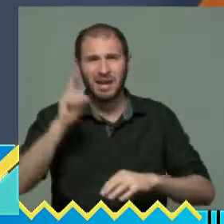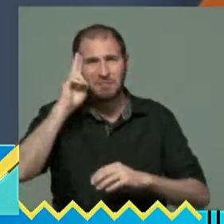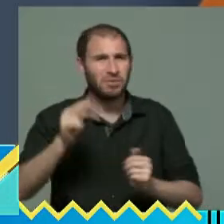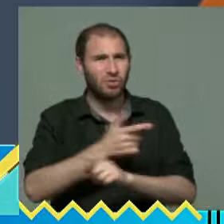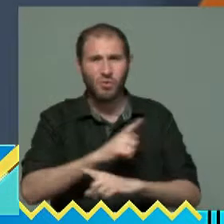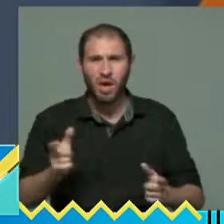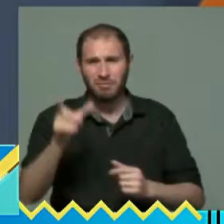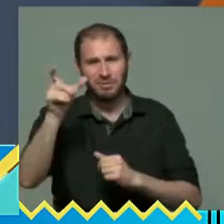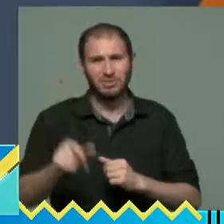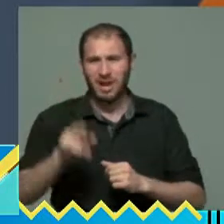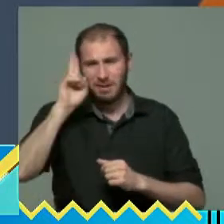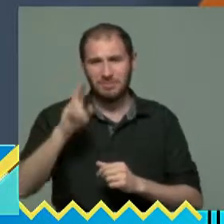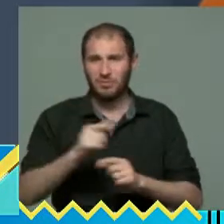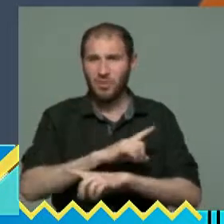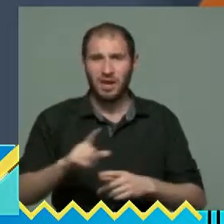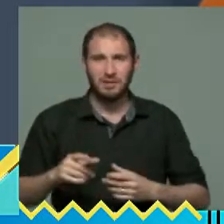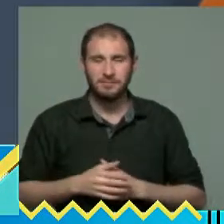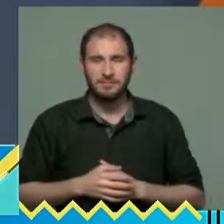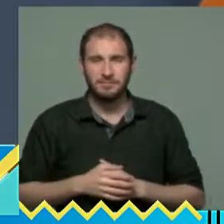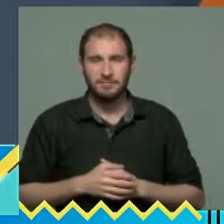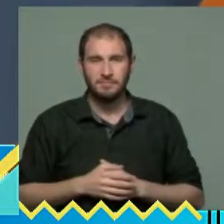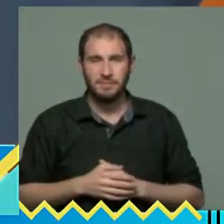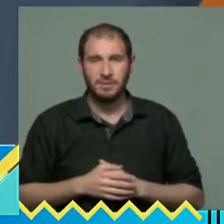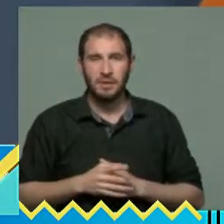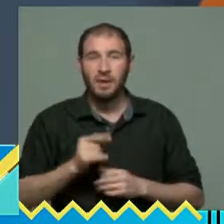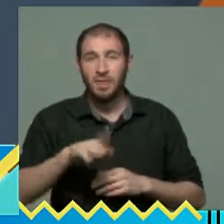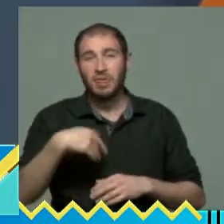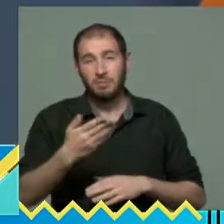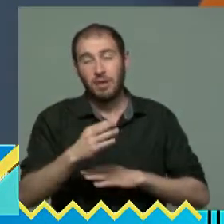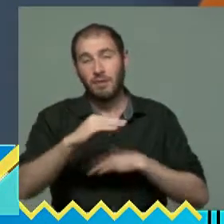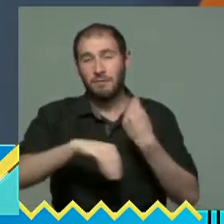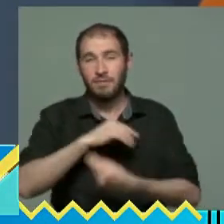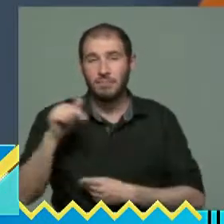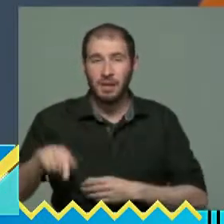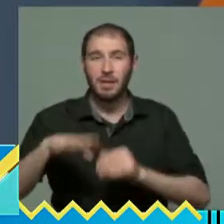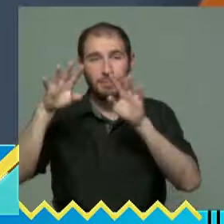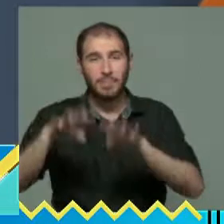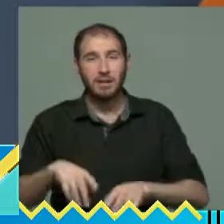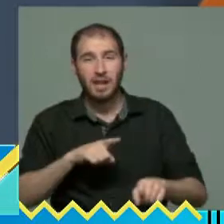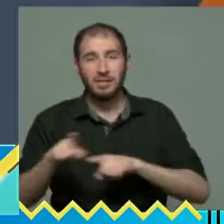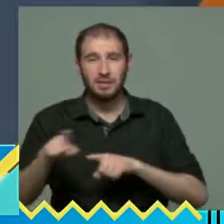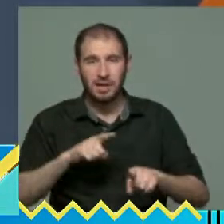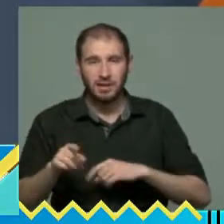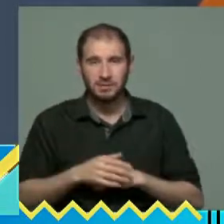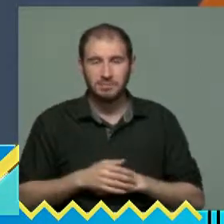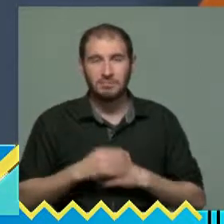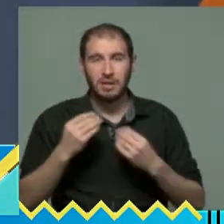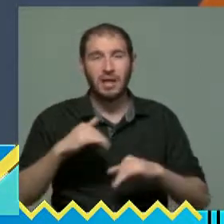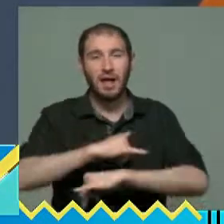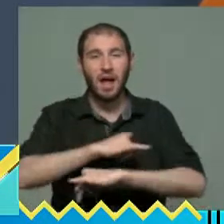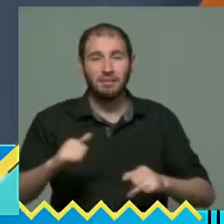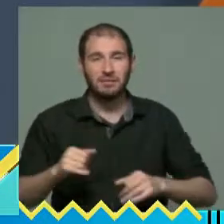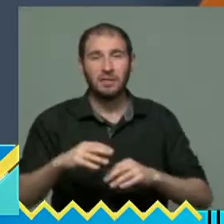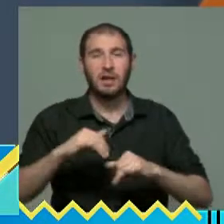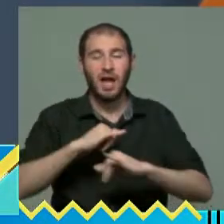falta de humanidad hacia la familia, claro, tremendo, que ha llevado, como te digo, que la familia tenga que hacer una página web para dar a conocer a